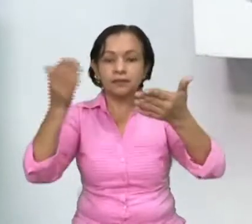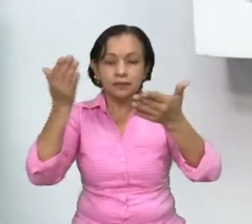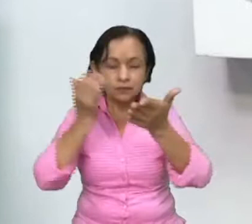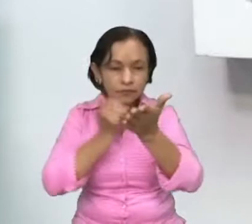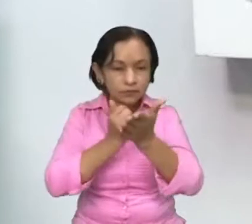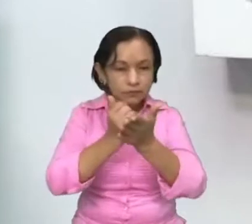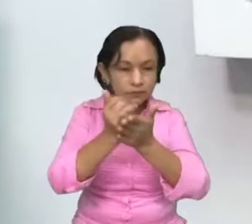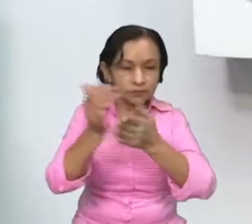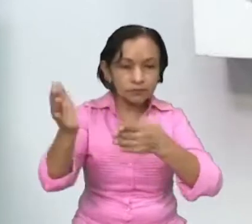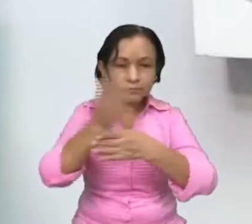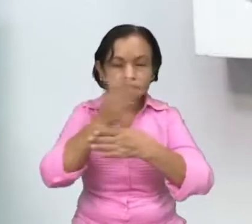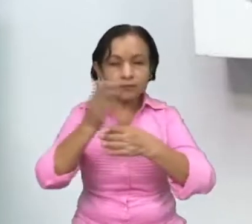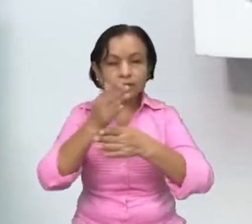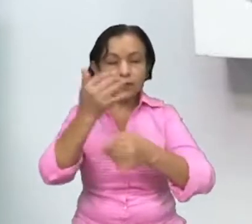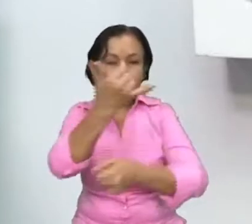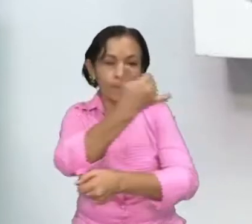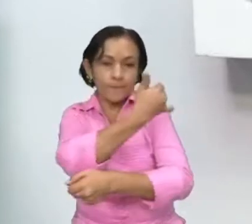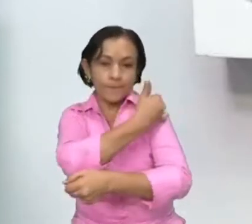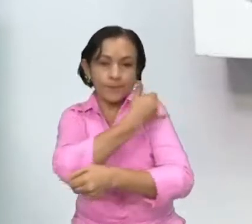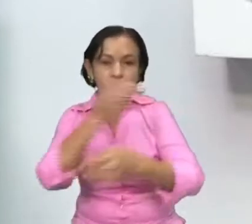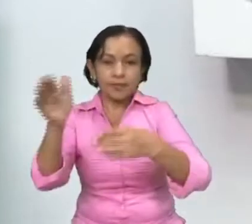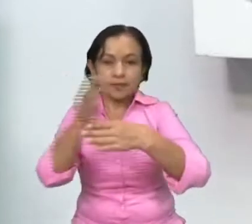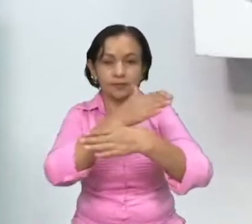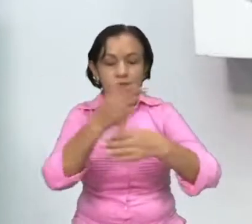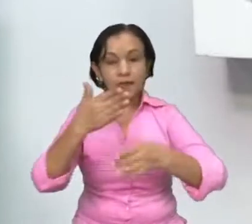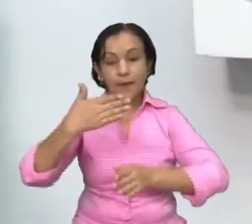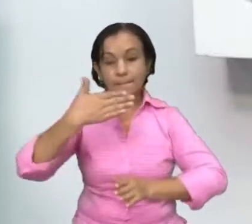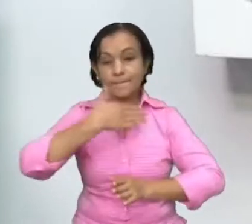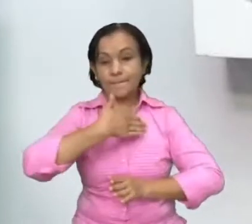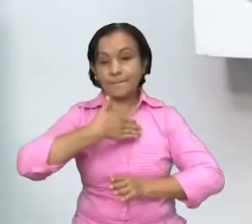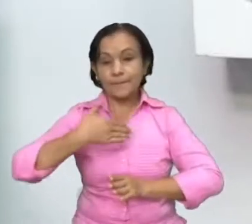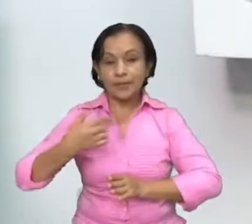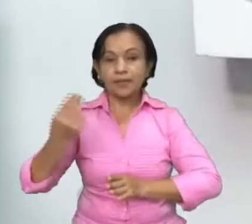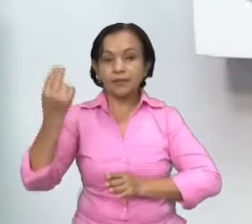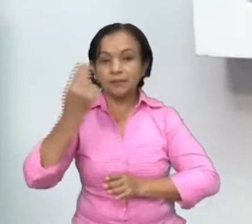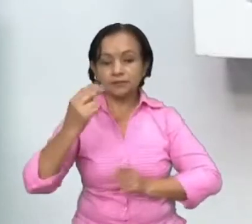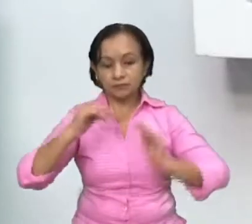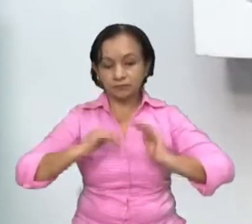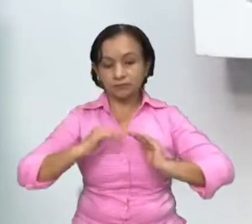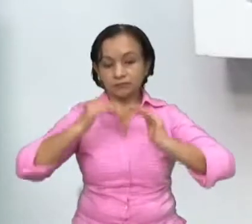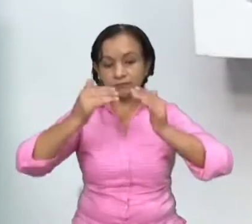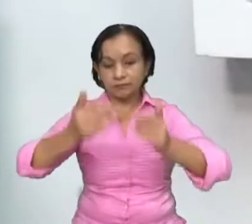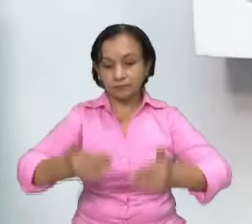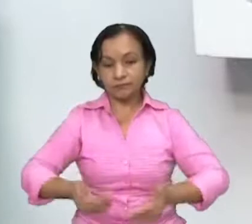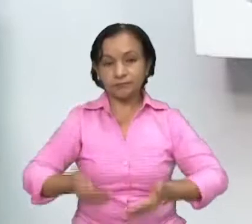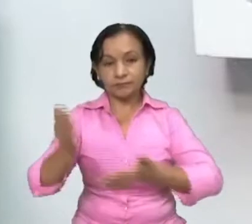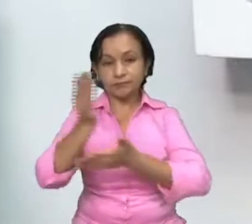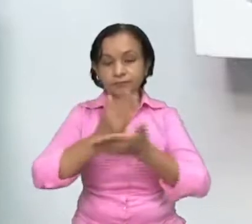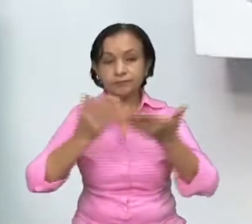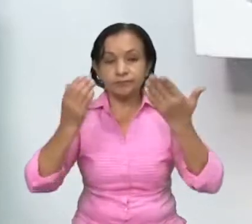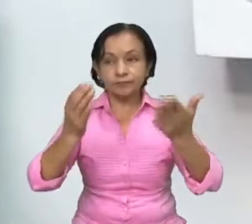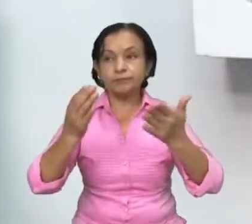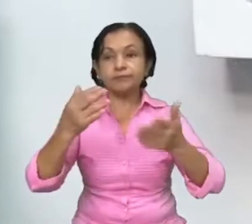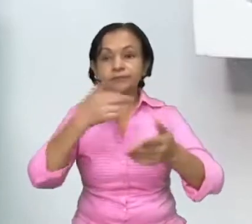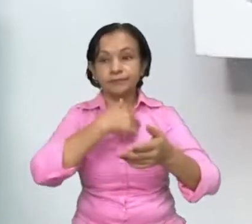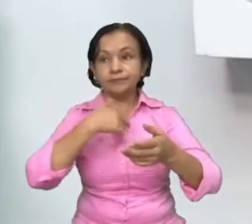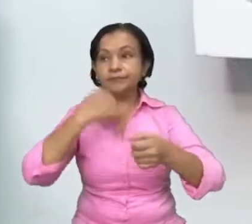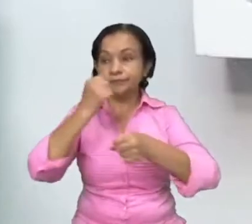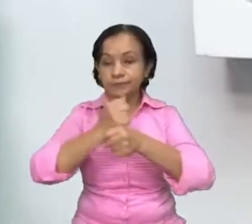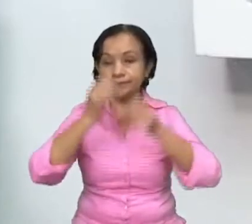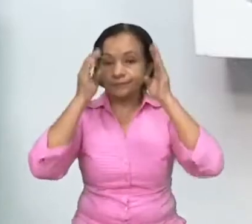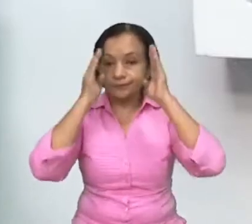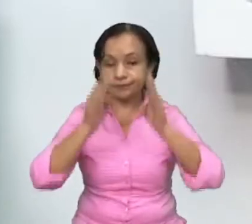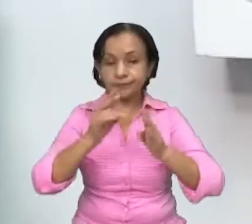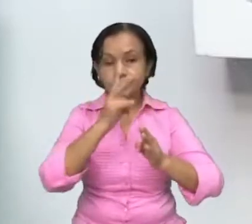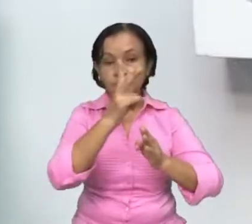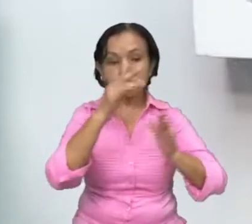estudios multicéntricos en diferentes hospitales que mejoraron la técnica, refinaron algunos elementos metodológicos de abordaje, y